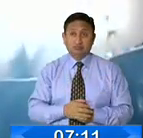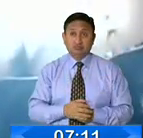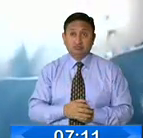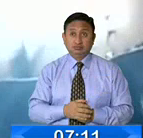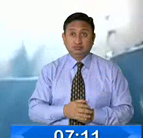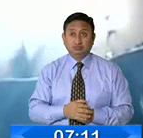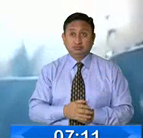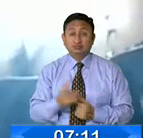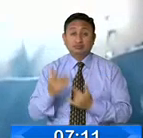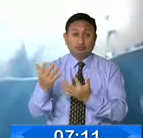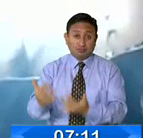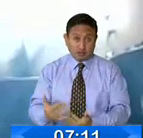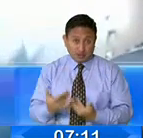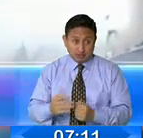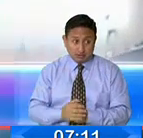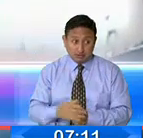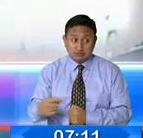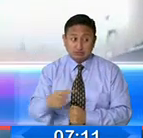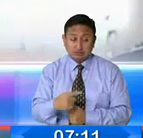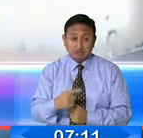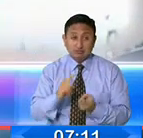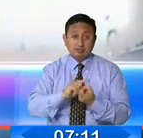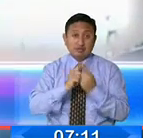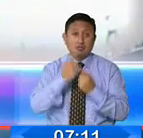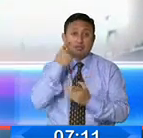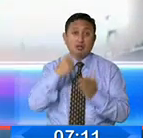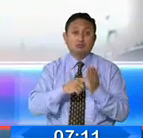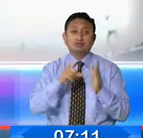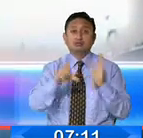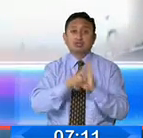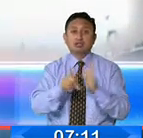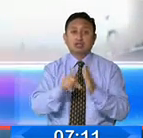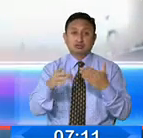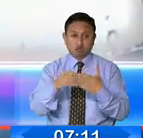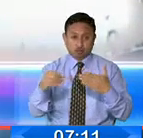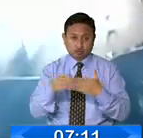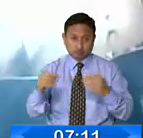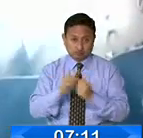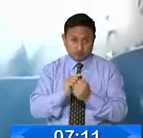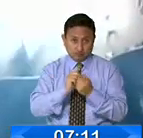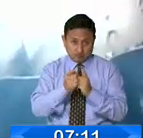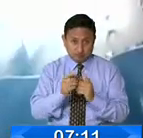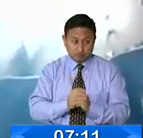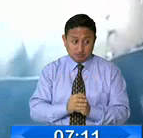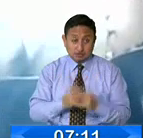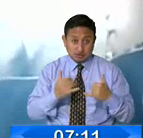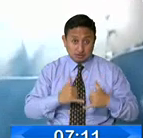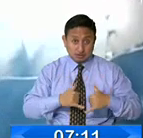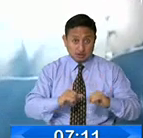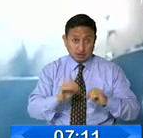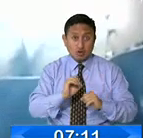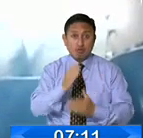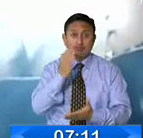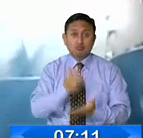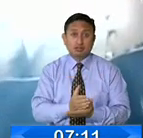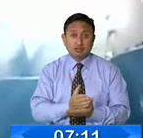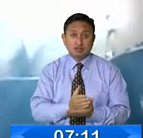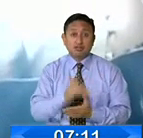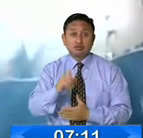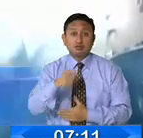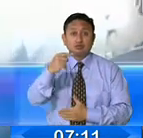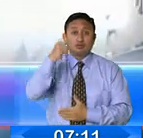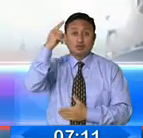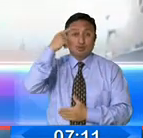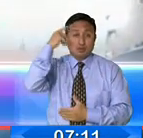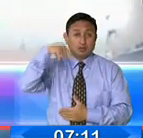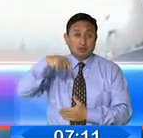a espera de que se hagan ciertos cambios como la ley de dolarización. Entonces vamos a ver si esto continúa o simplemente va a ser el nuevo gobierno que